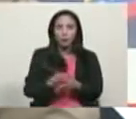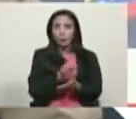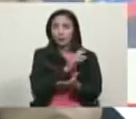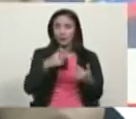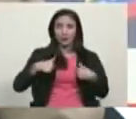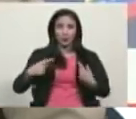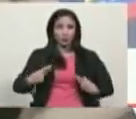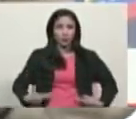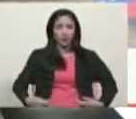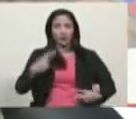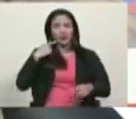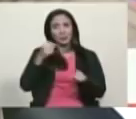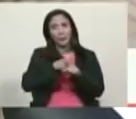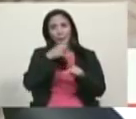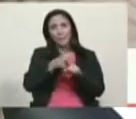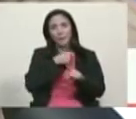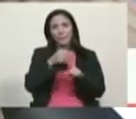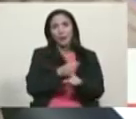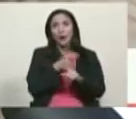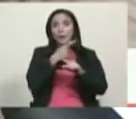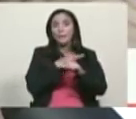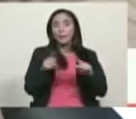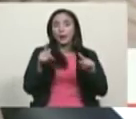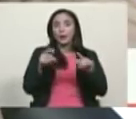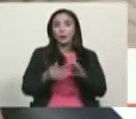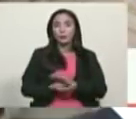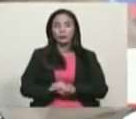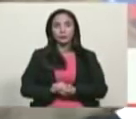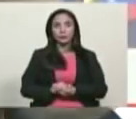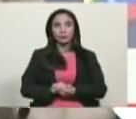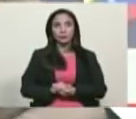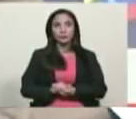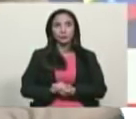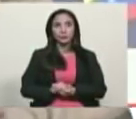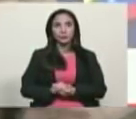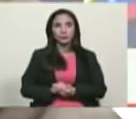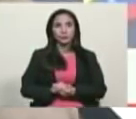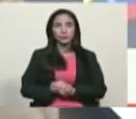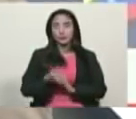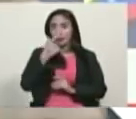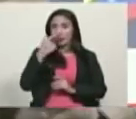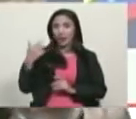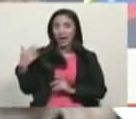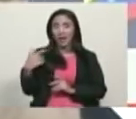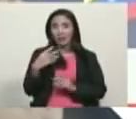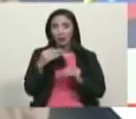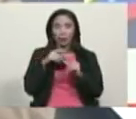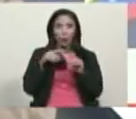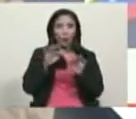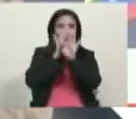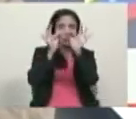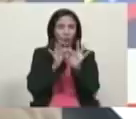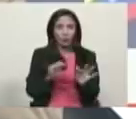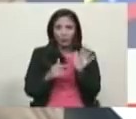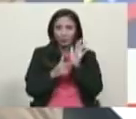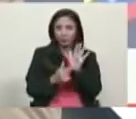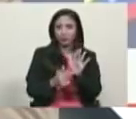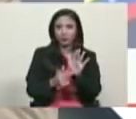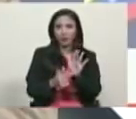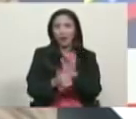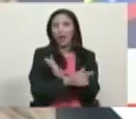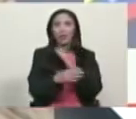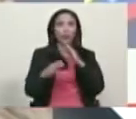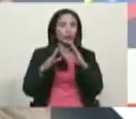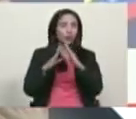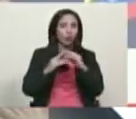aquí. Pero el establishment de la época colonial, todo estuvo